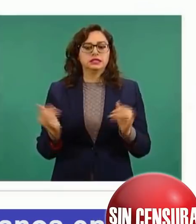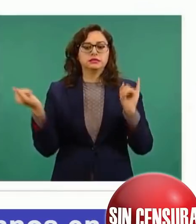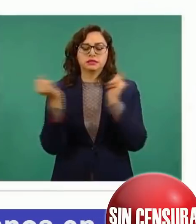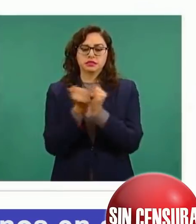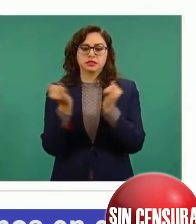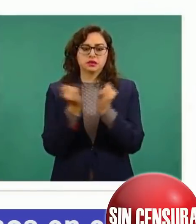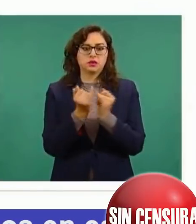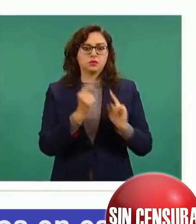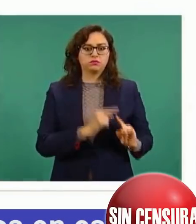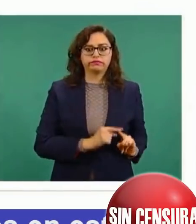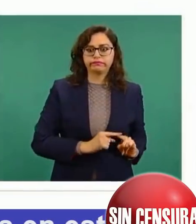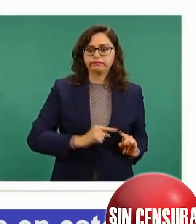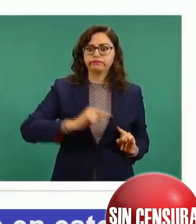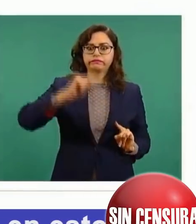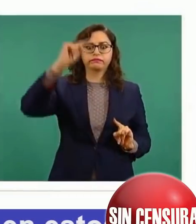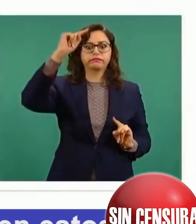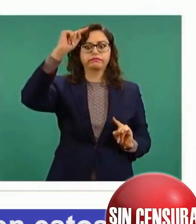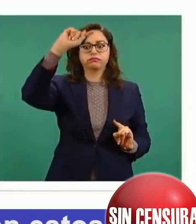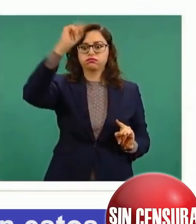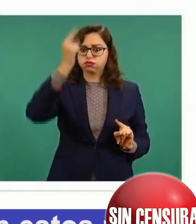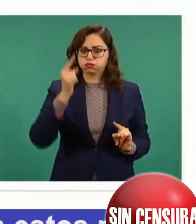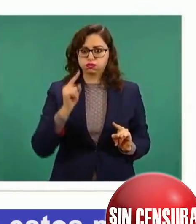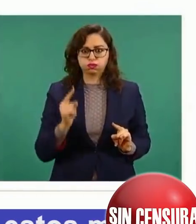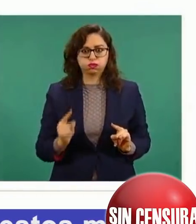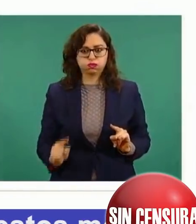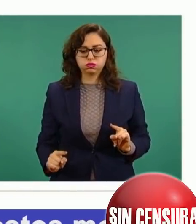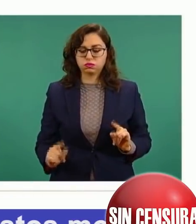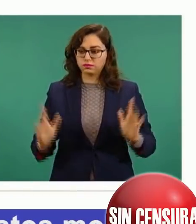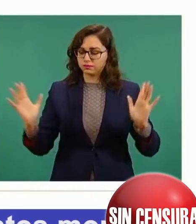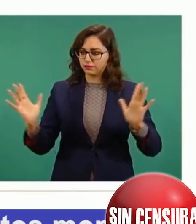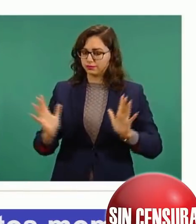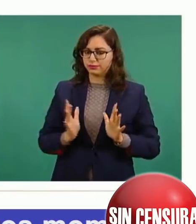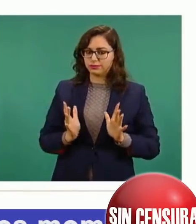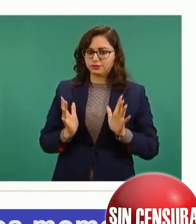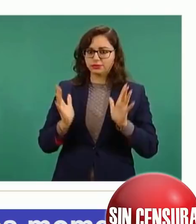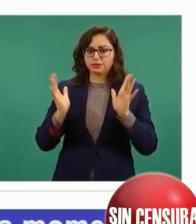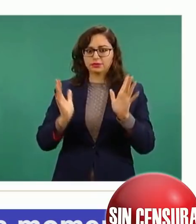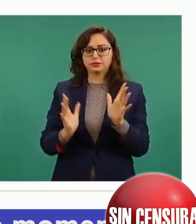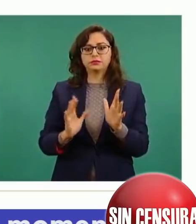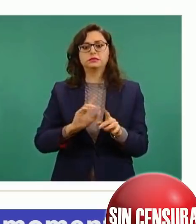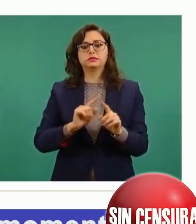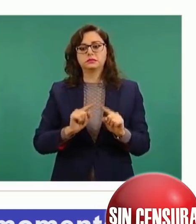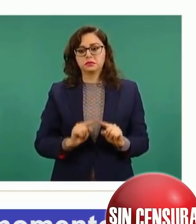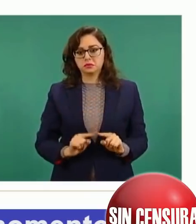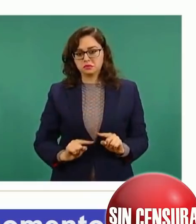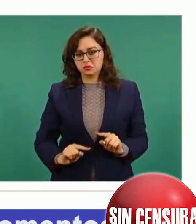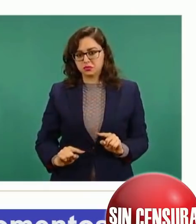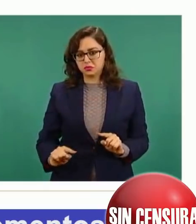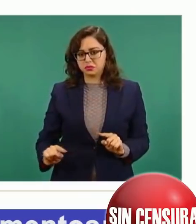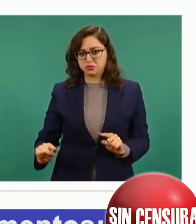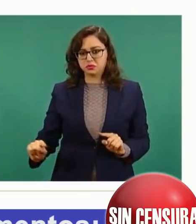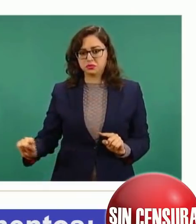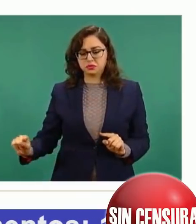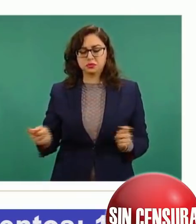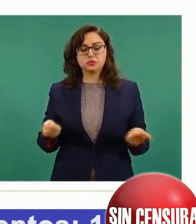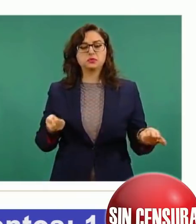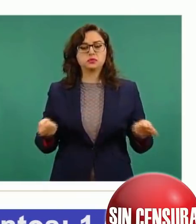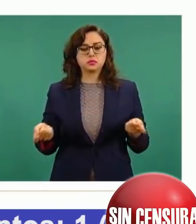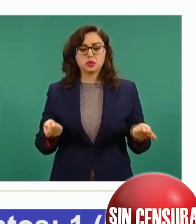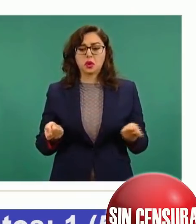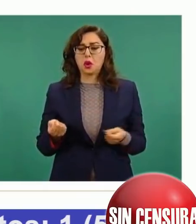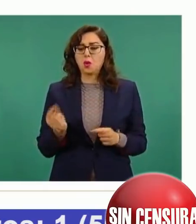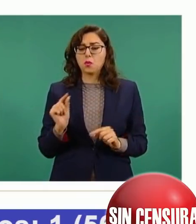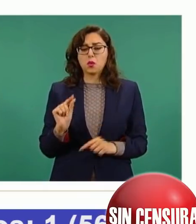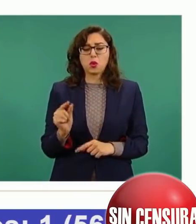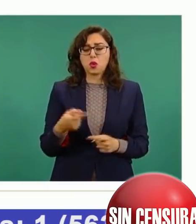tanto inesperada, y después llegó a una fase de estabilización que se mantiene, tiene un pequeño incremento en